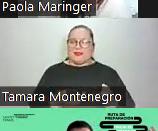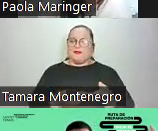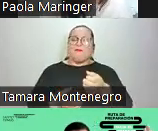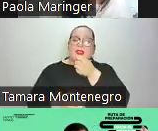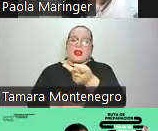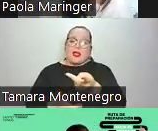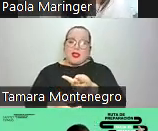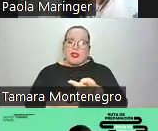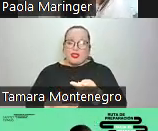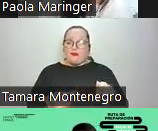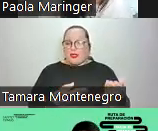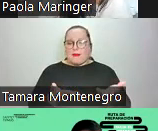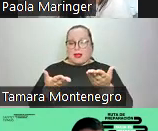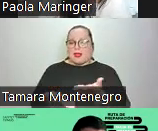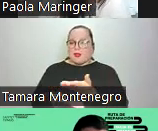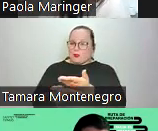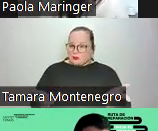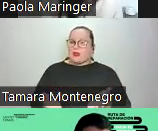este escenario ya es de ustedes.